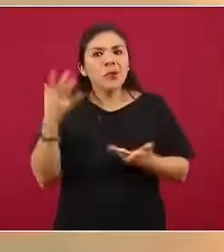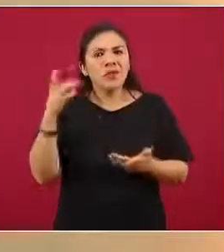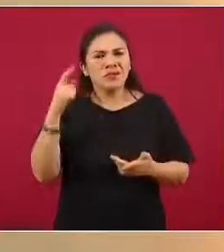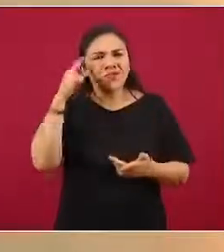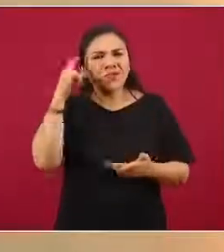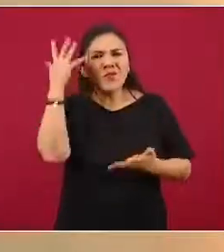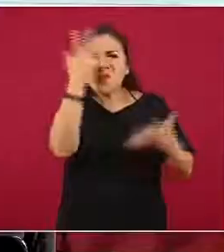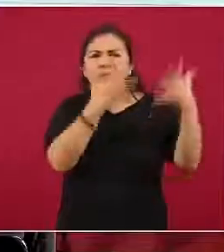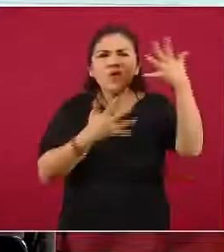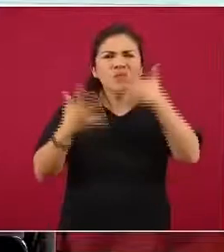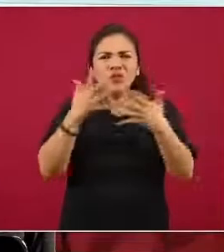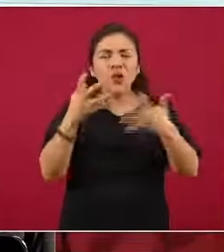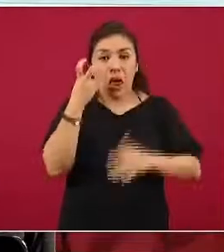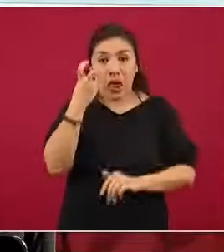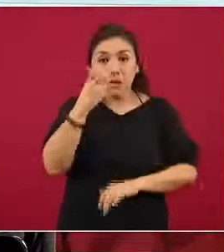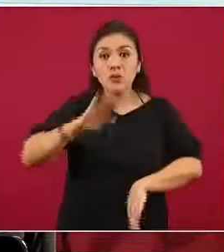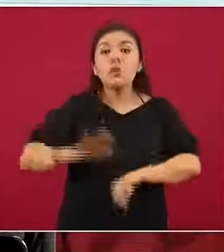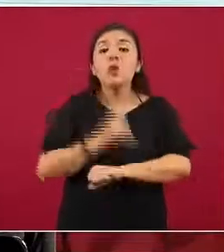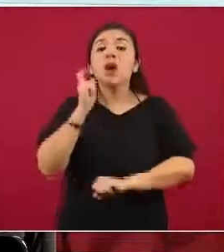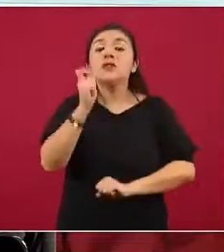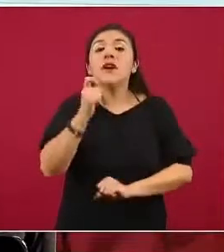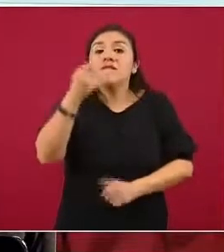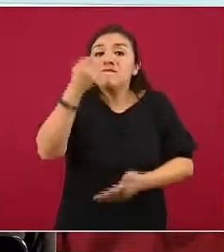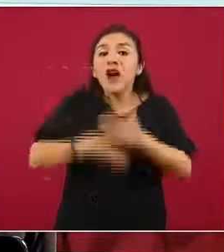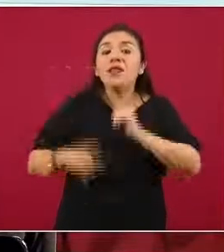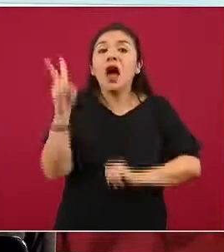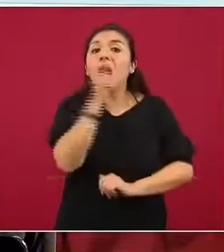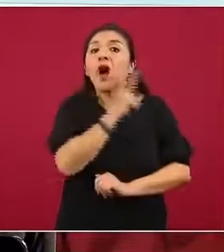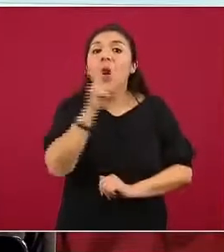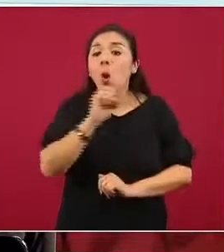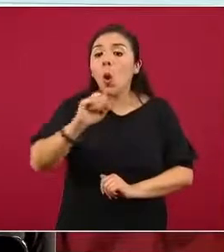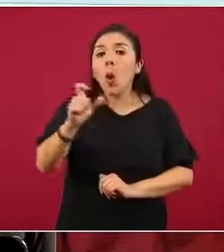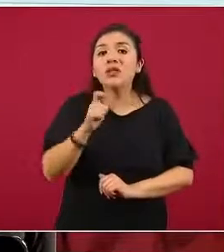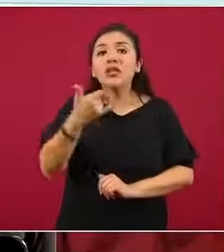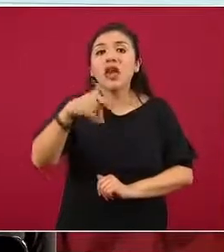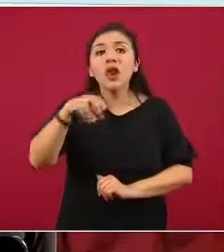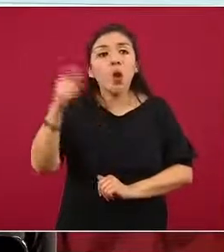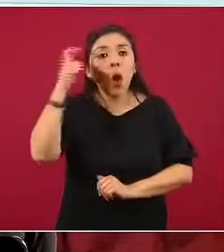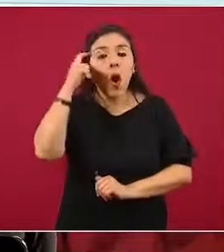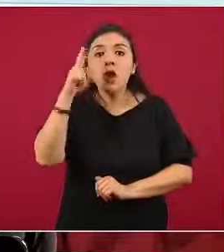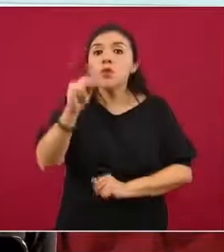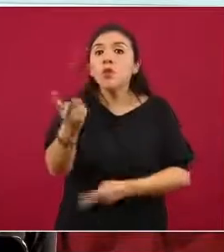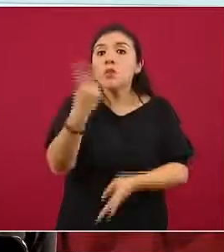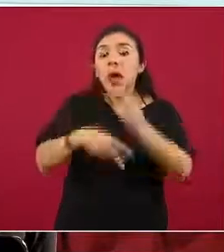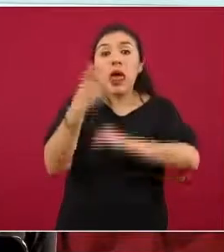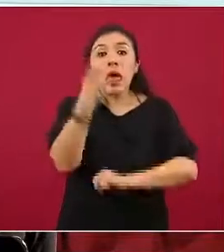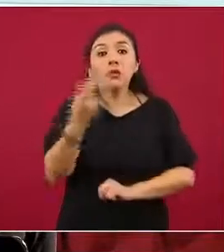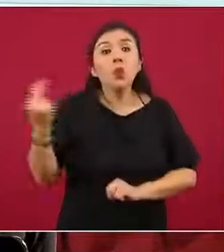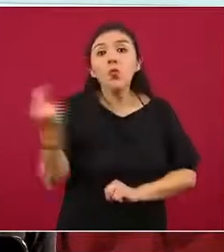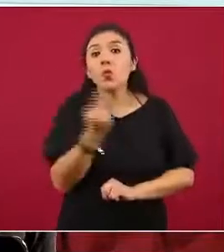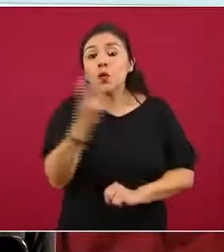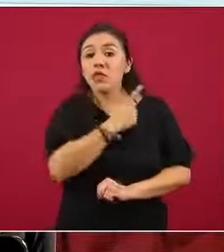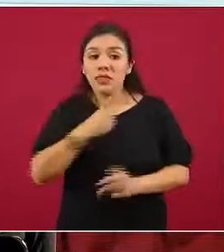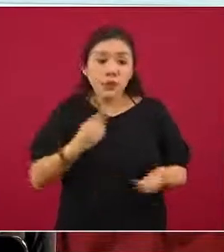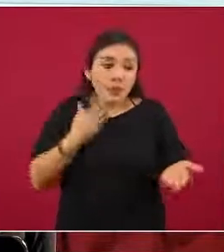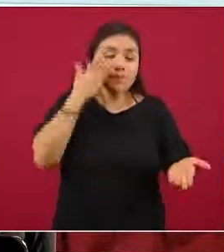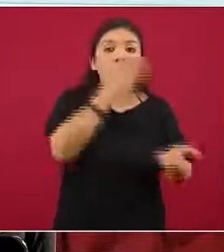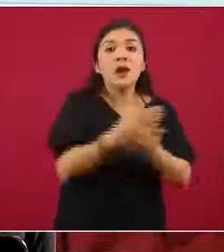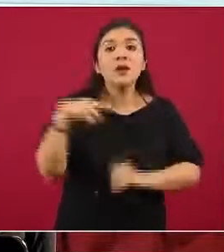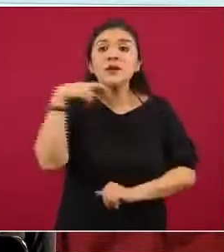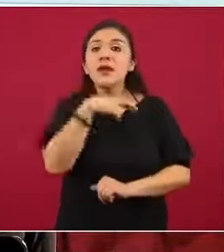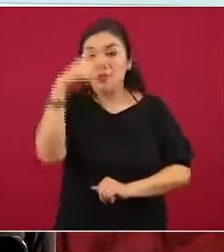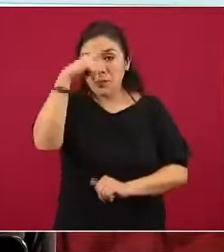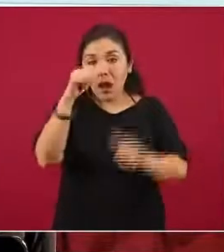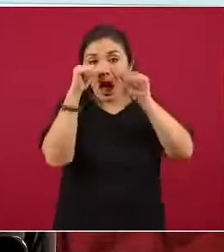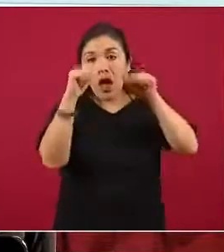confusión. Esto es precisamente porque hay una falta de oxigenación. Entonces, esto es una urgencia y hay que ir a la